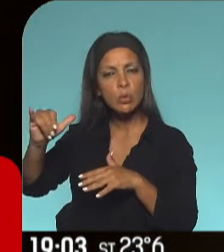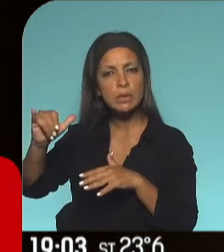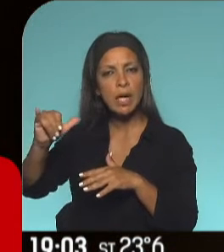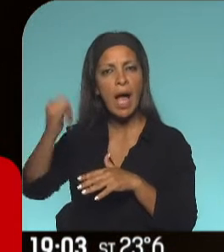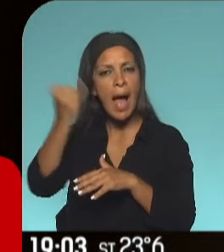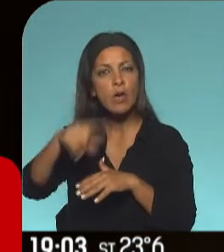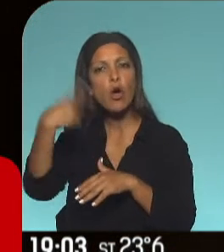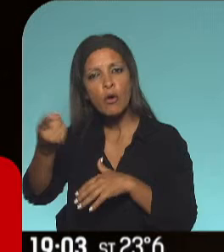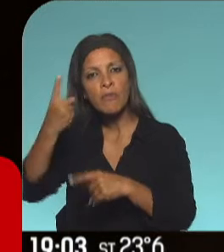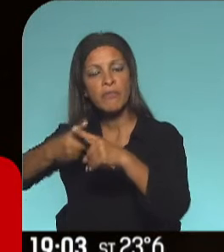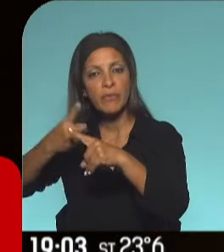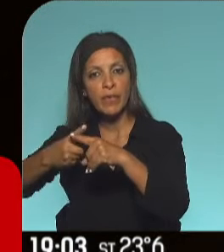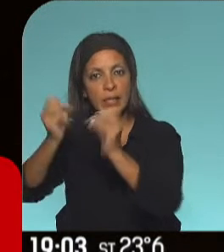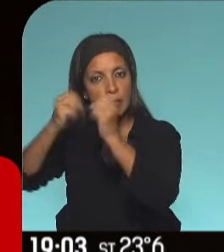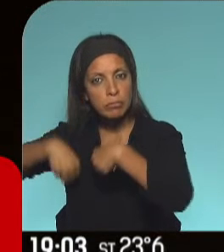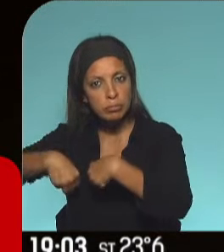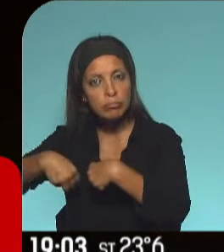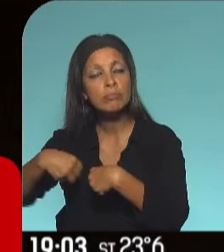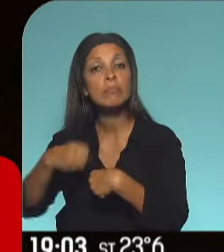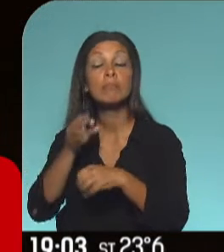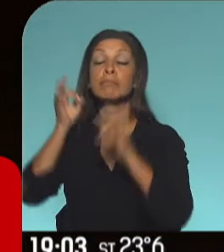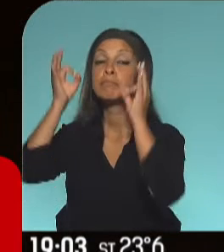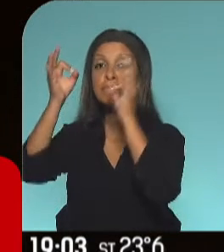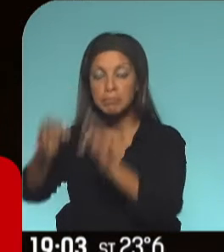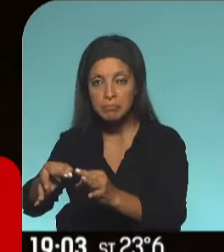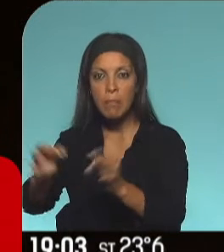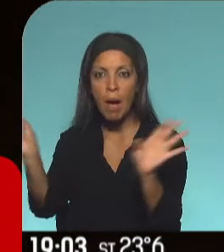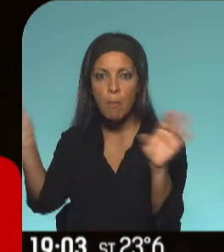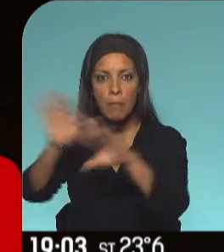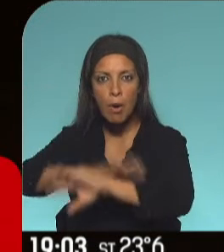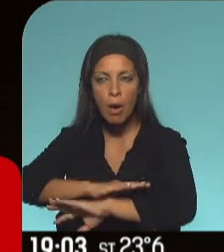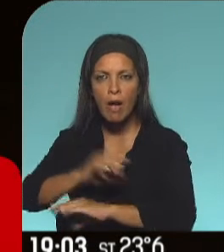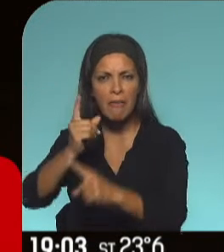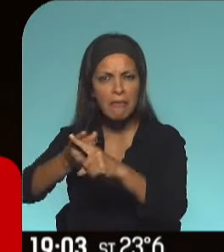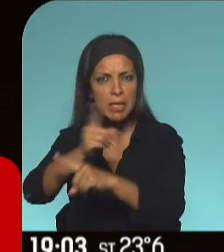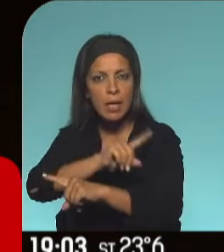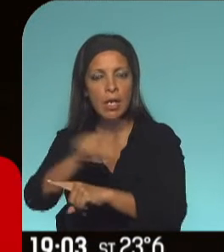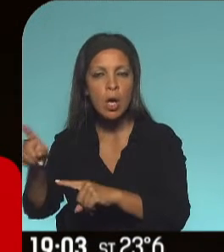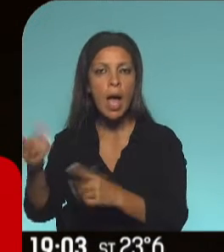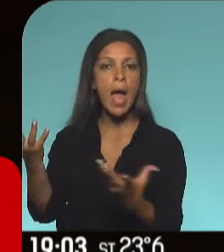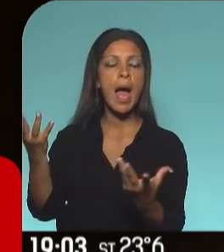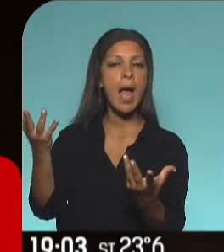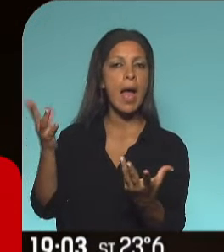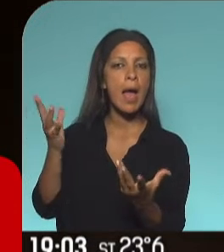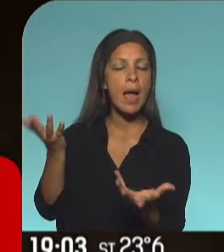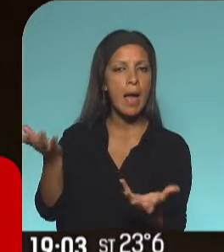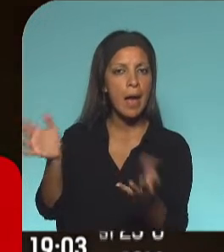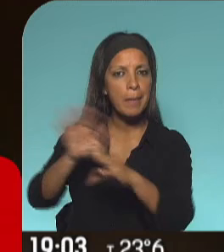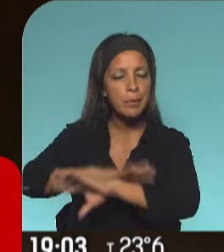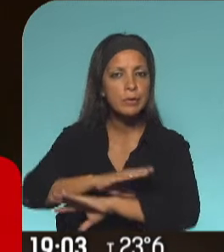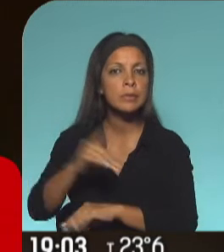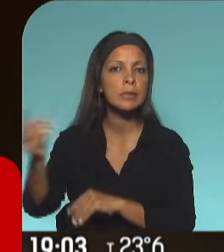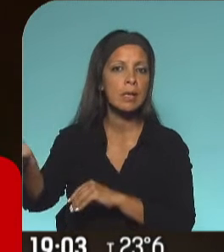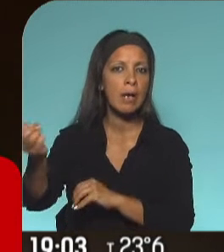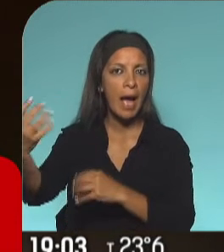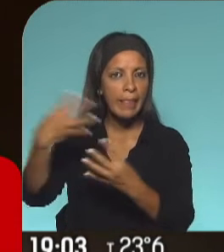tercera fiesta clandestina. Y cuando llegaron a esa zona se dieron cuenta que no había tal fiesta. Se cayó todo.